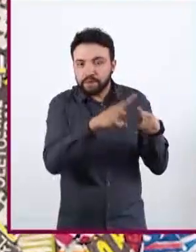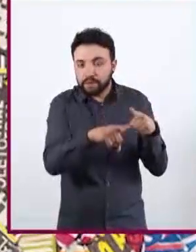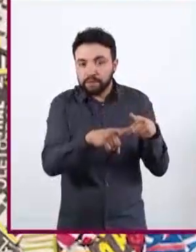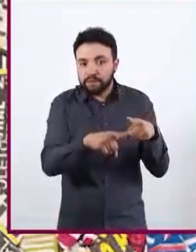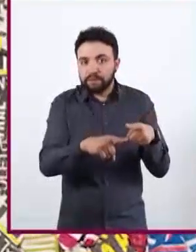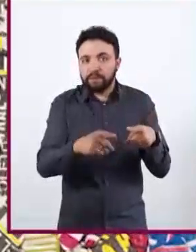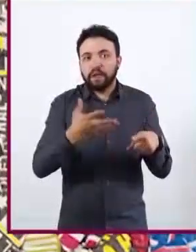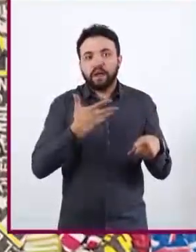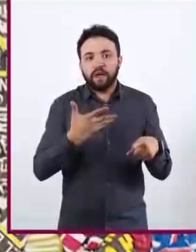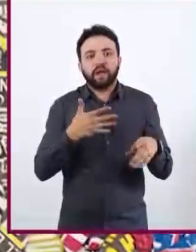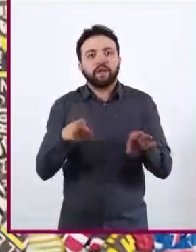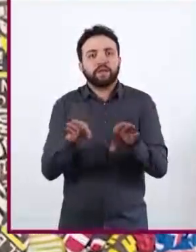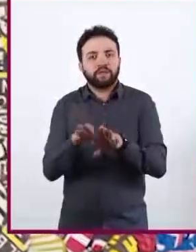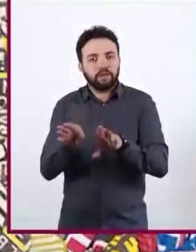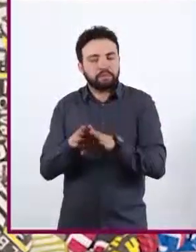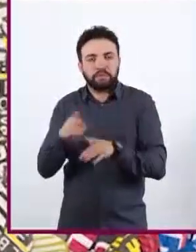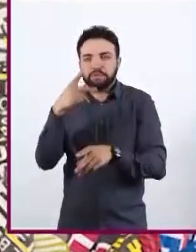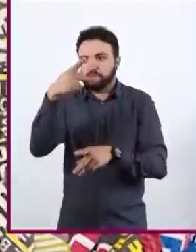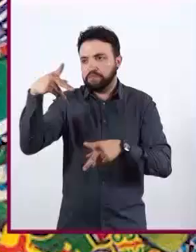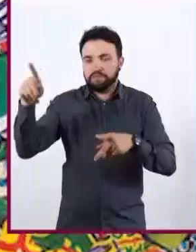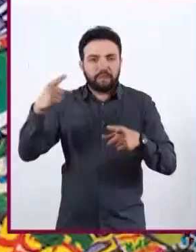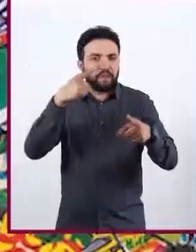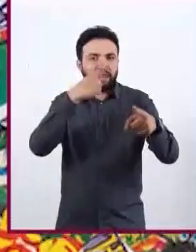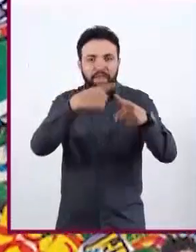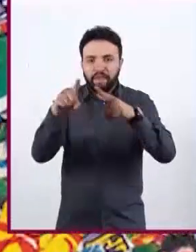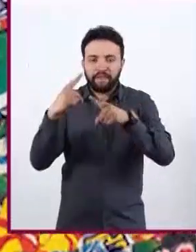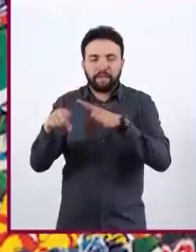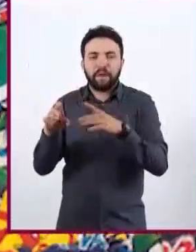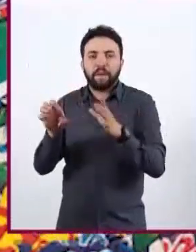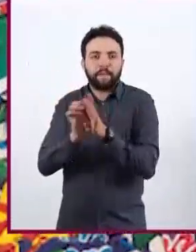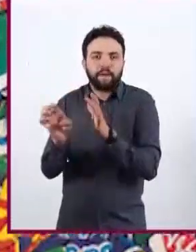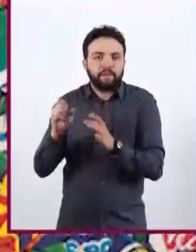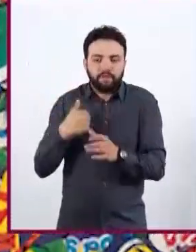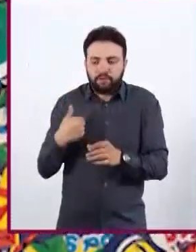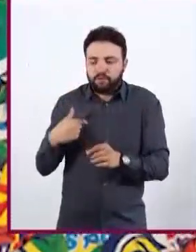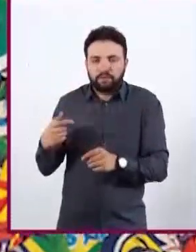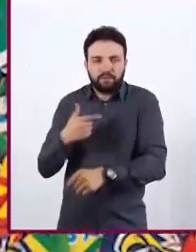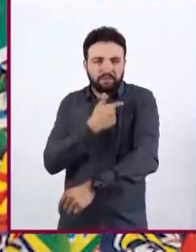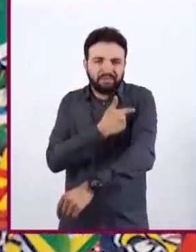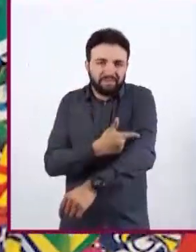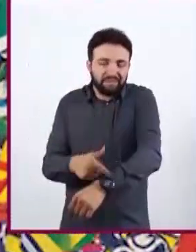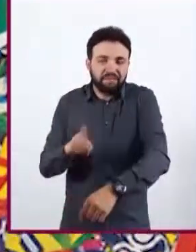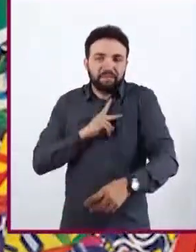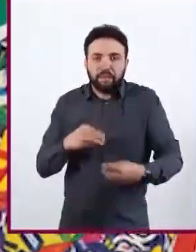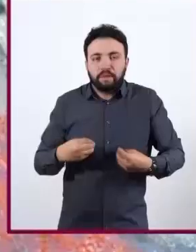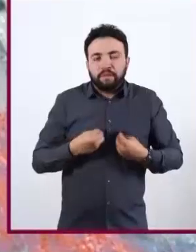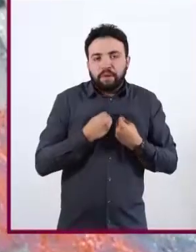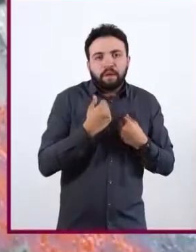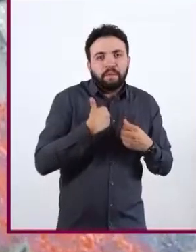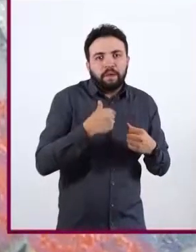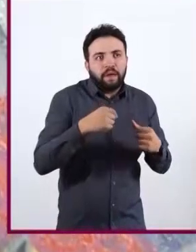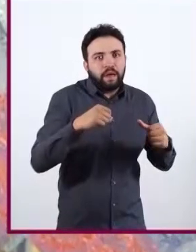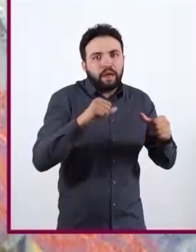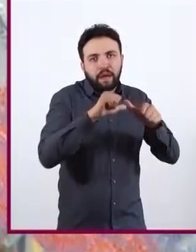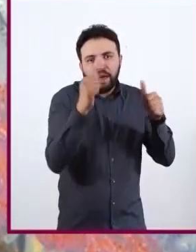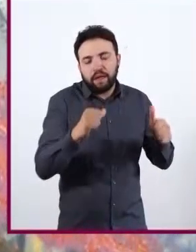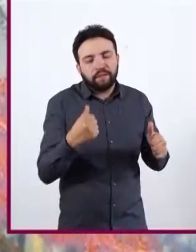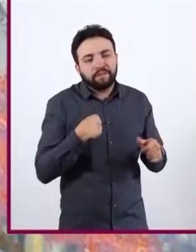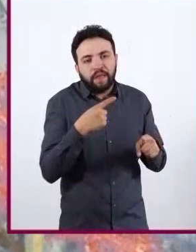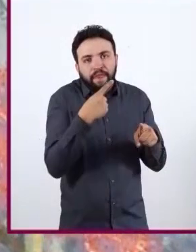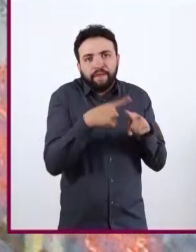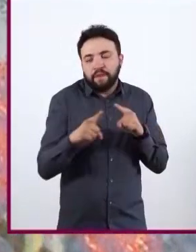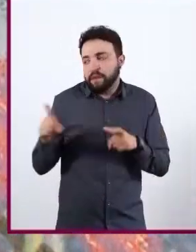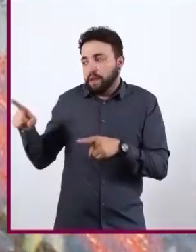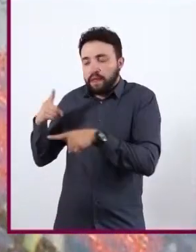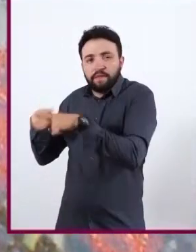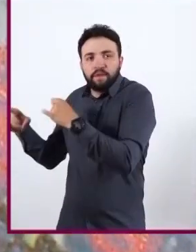llegue a sus propias conclusiones, no tienen que ser las mismas a las que llegué yo como artista y lo que estoy proponiendo, pero sí que